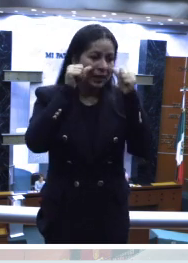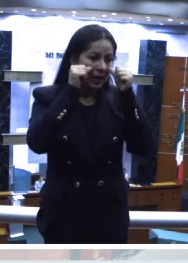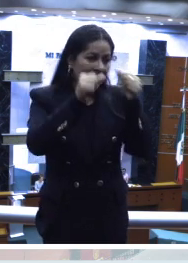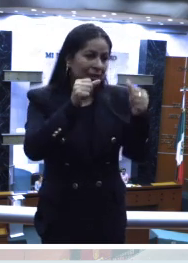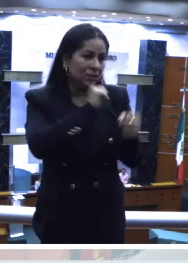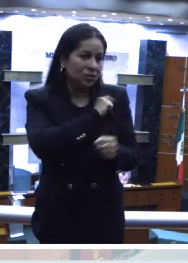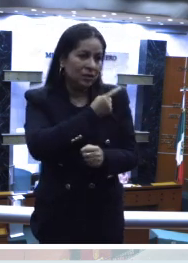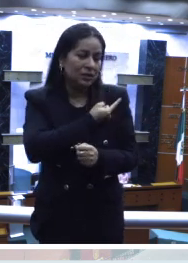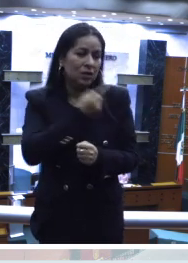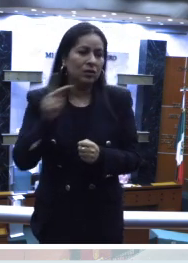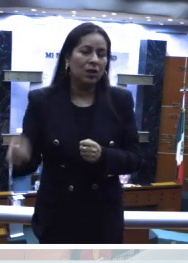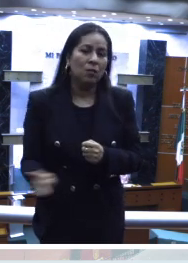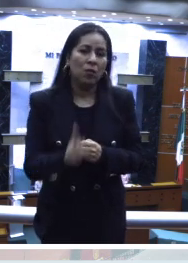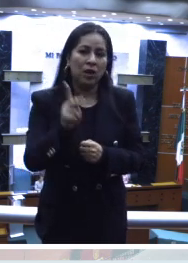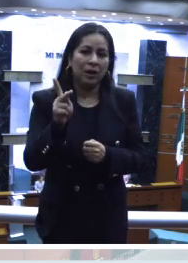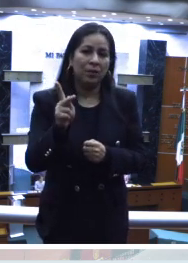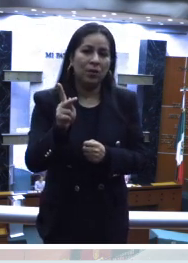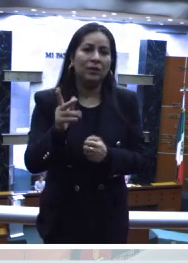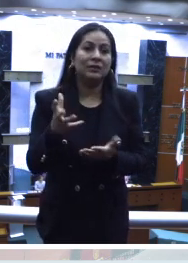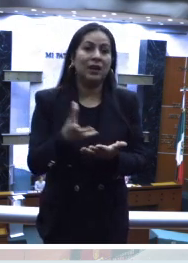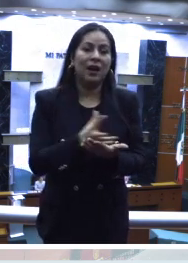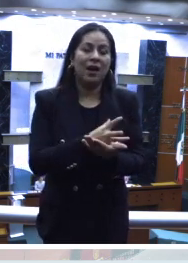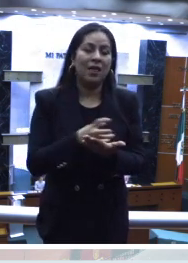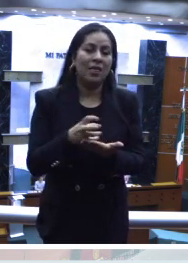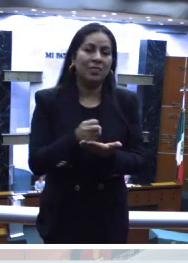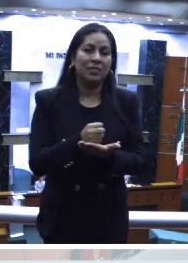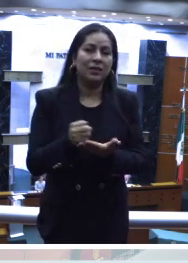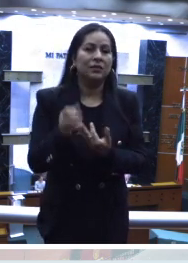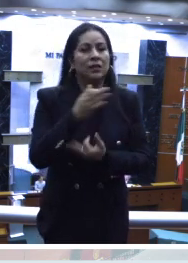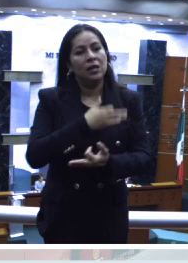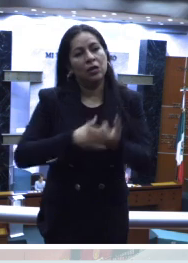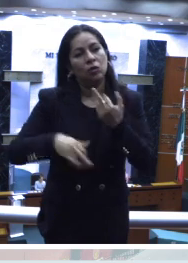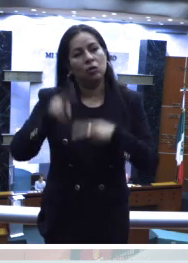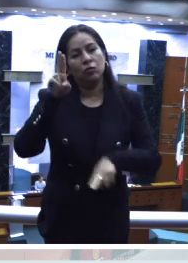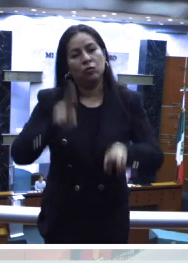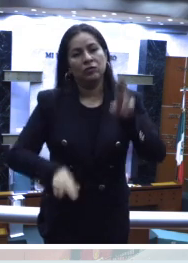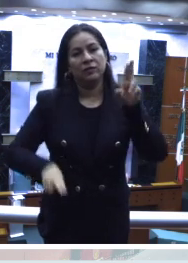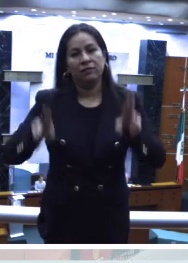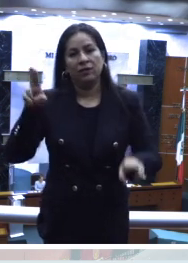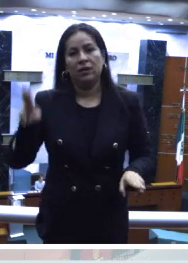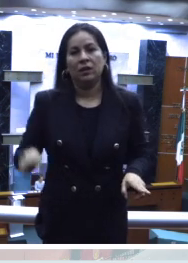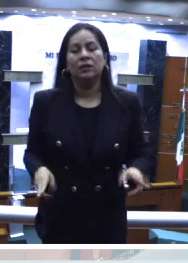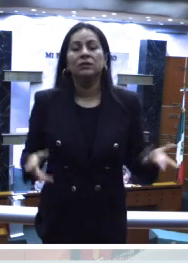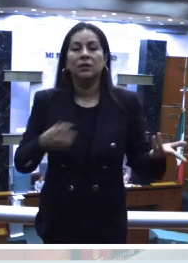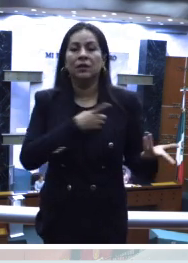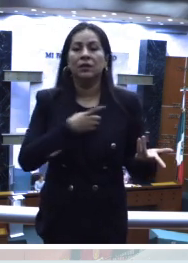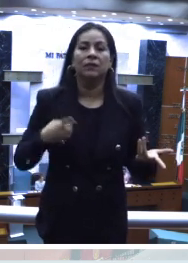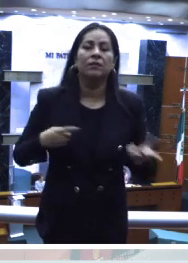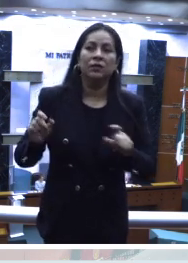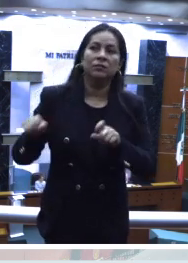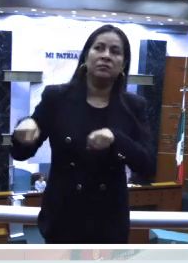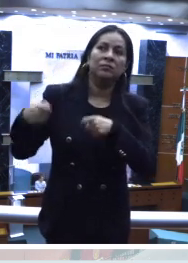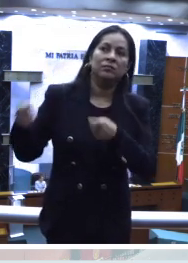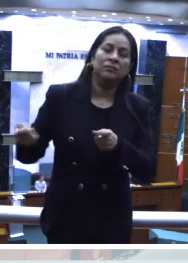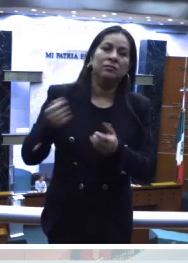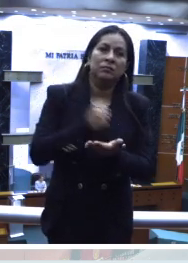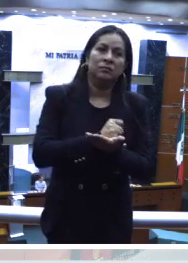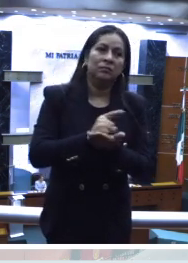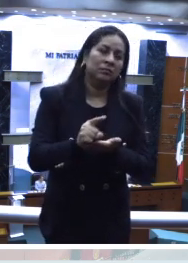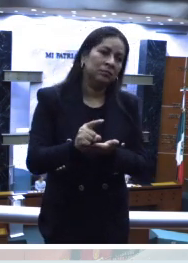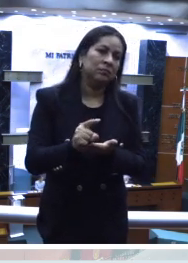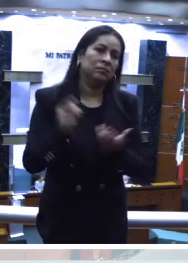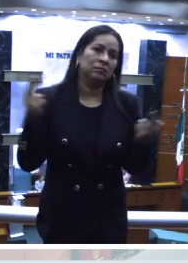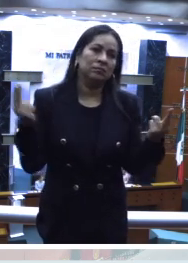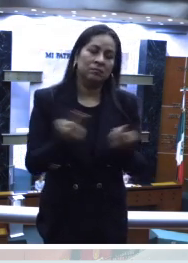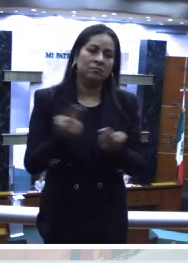a la salud de la población se garantice en todos los niveles debiendo remitir la solicitud